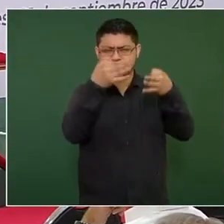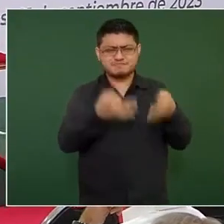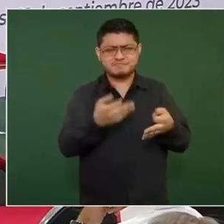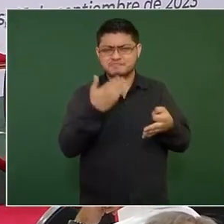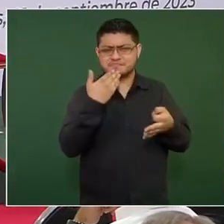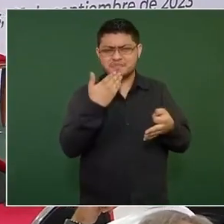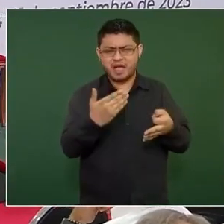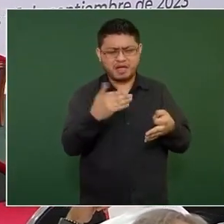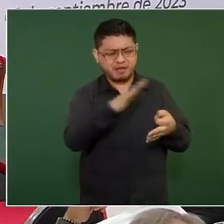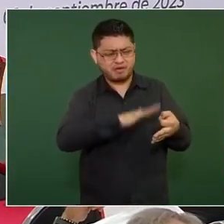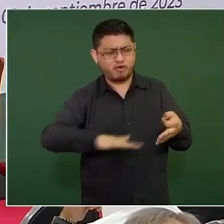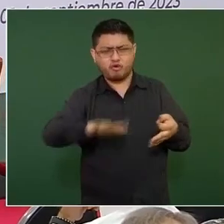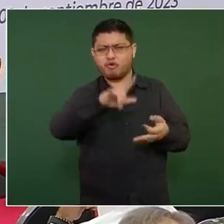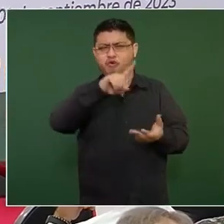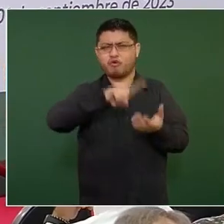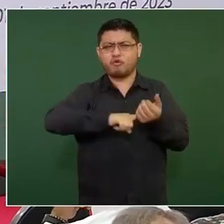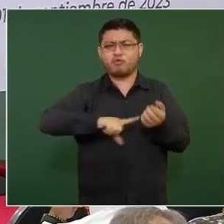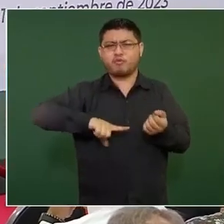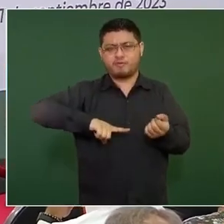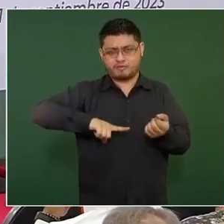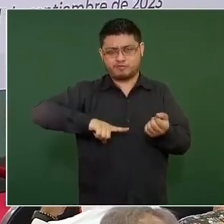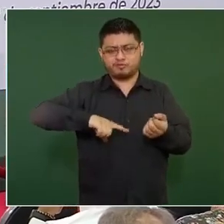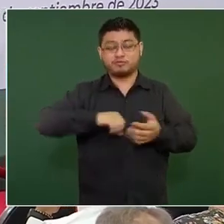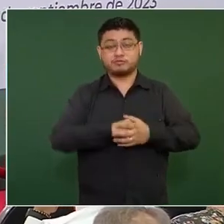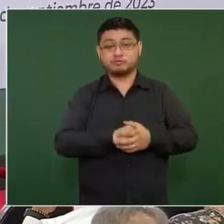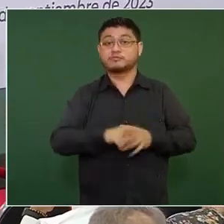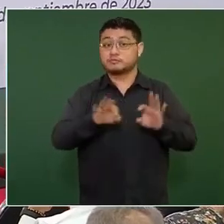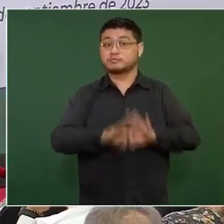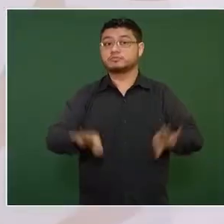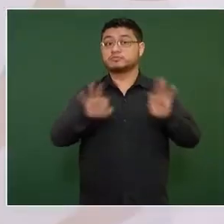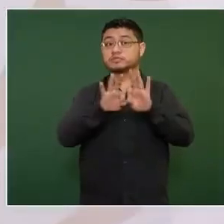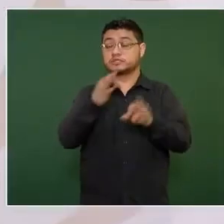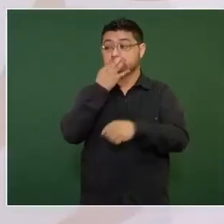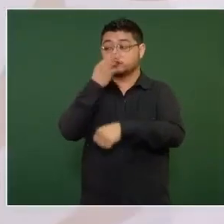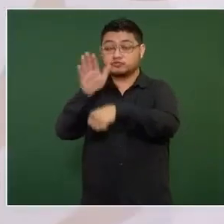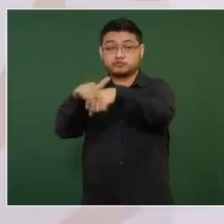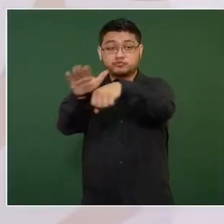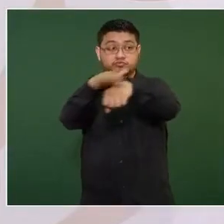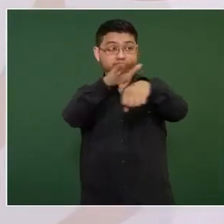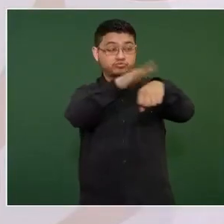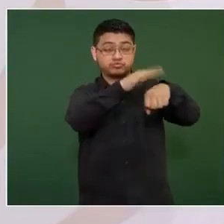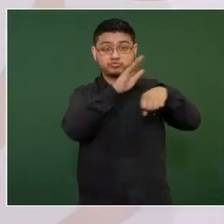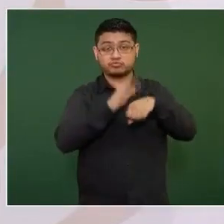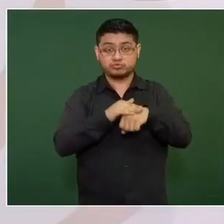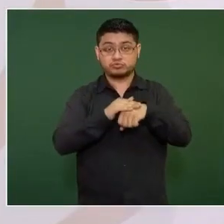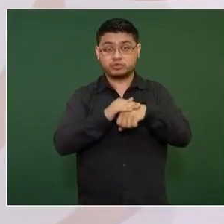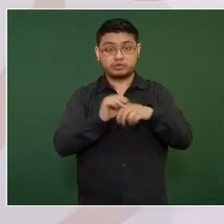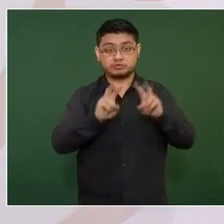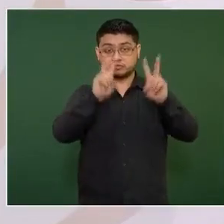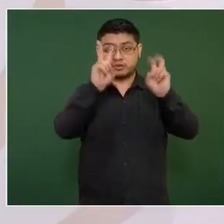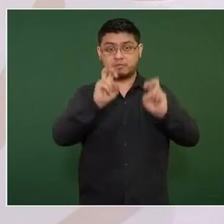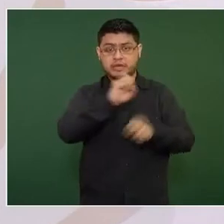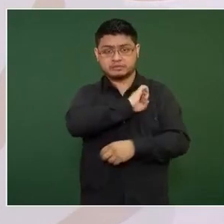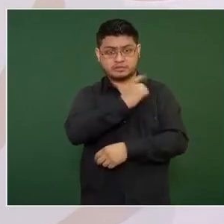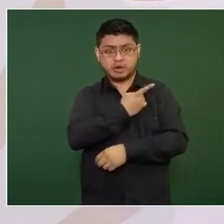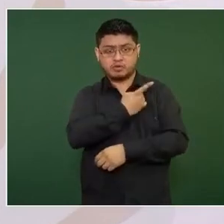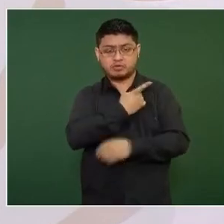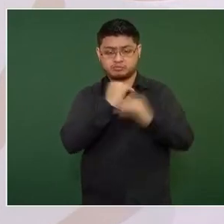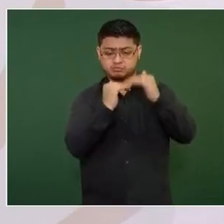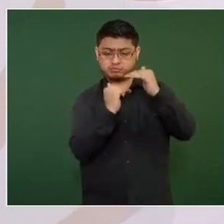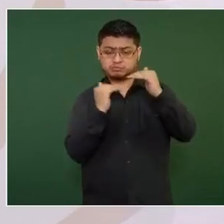pública. Es importante informar también que hemos puesto la salud del pueblo por encima